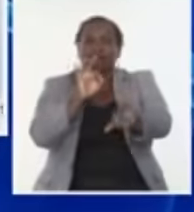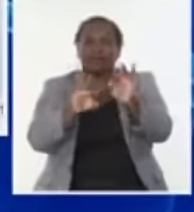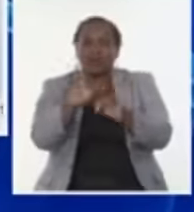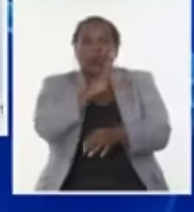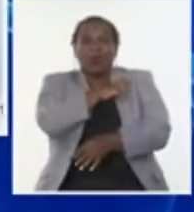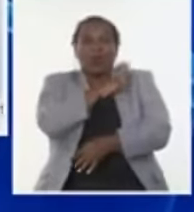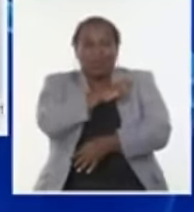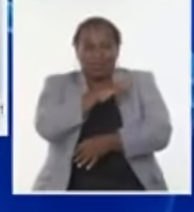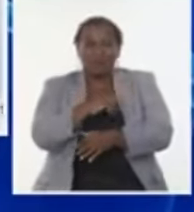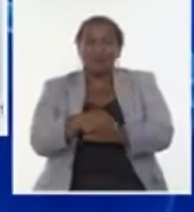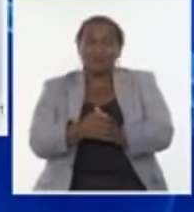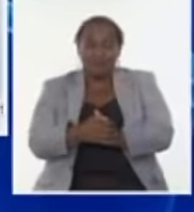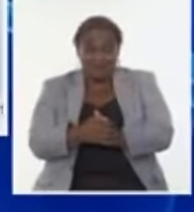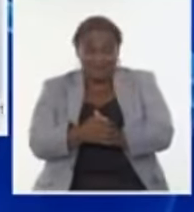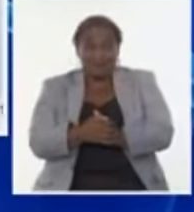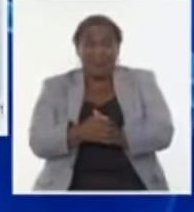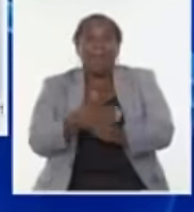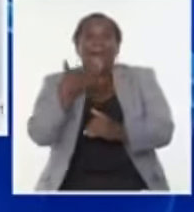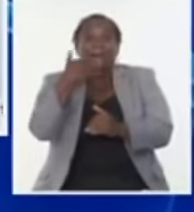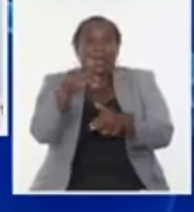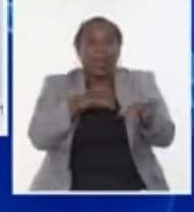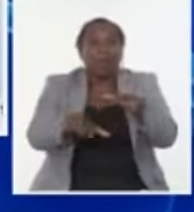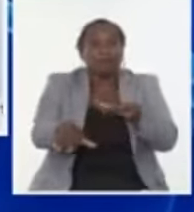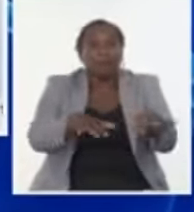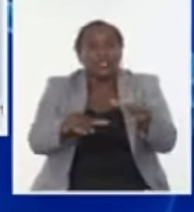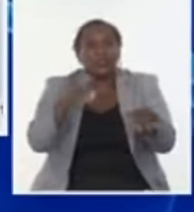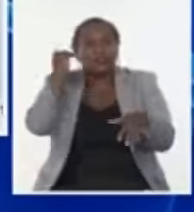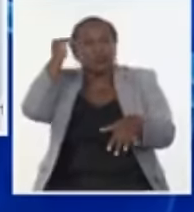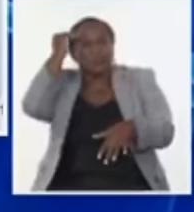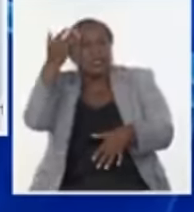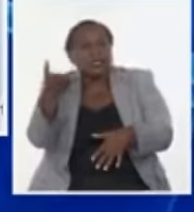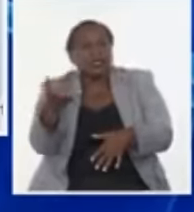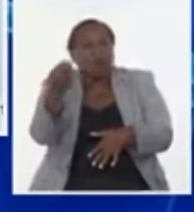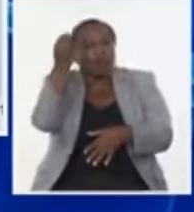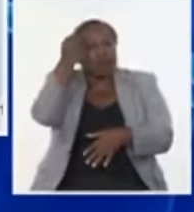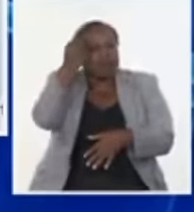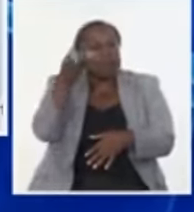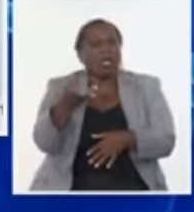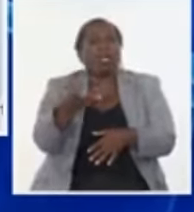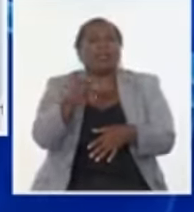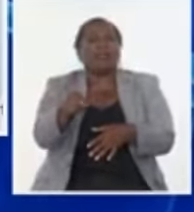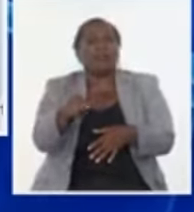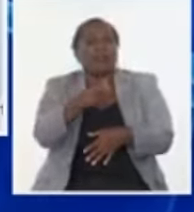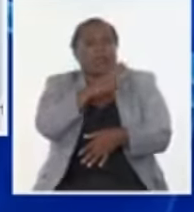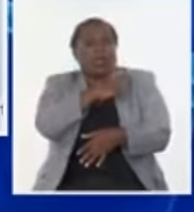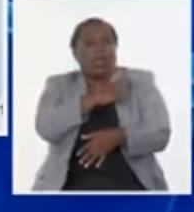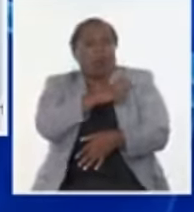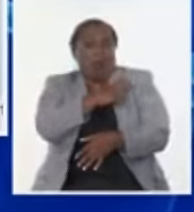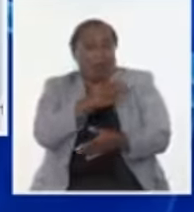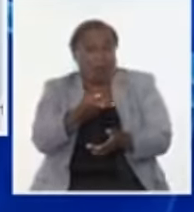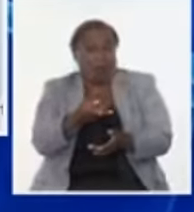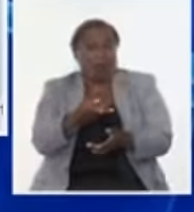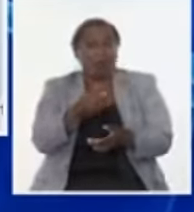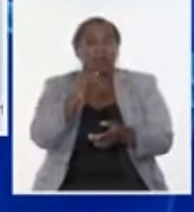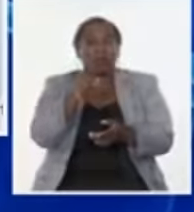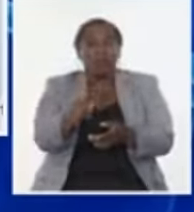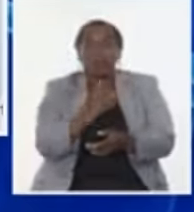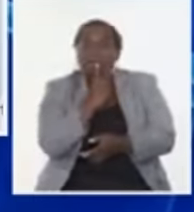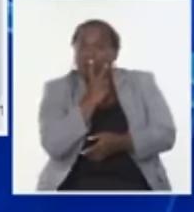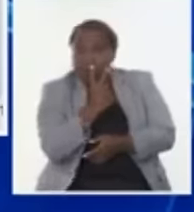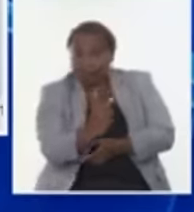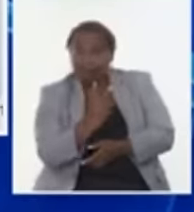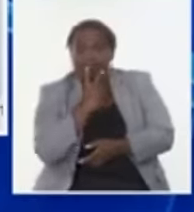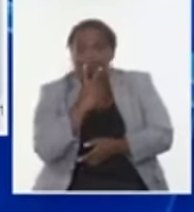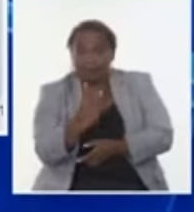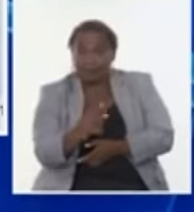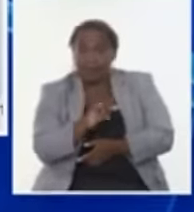cuadros, una mayor preparación y superación, una mejor atención y seguimiento de esos cuadros, pero también una